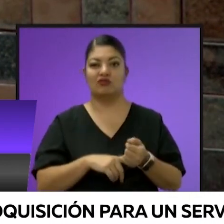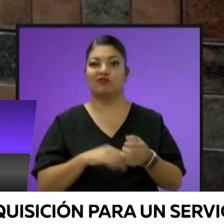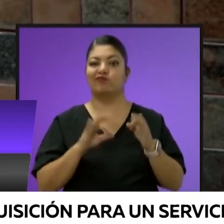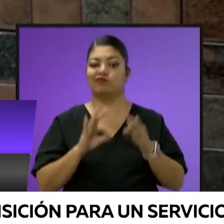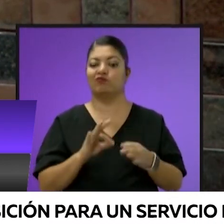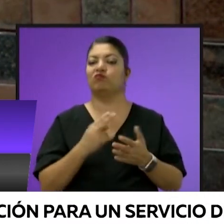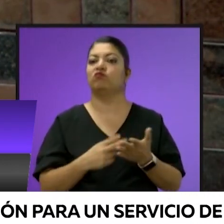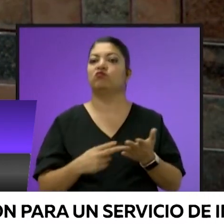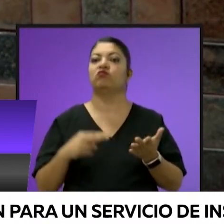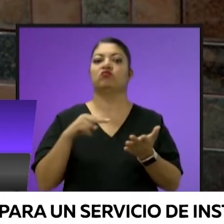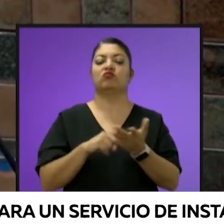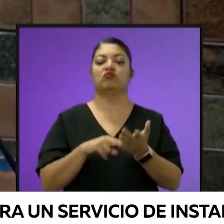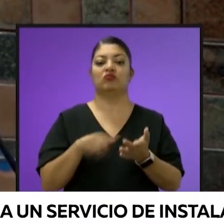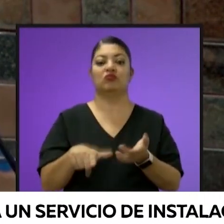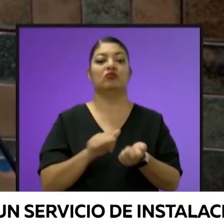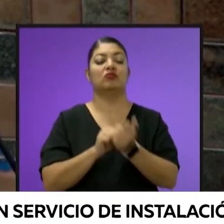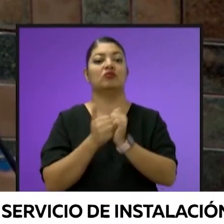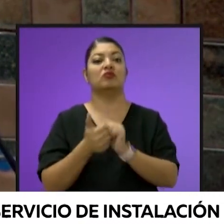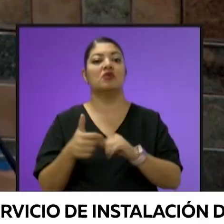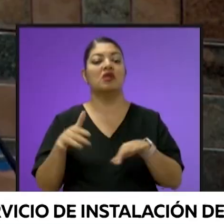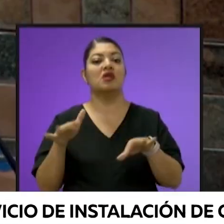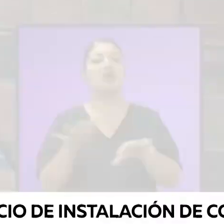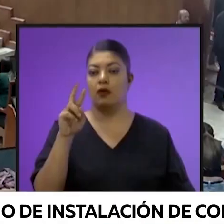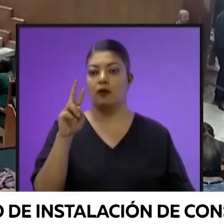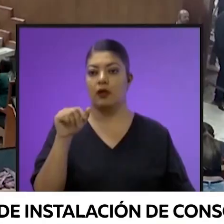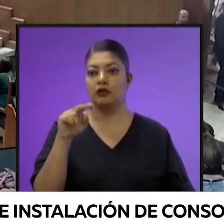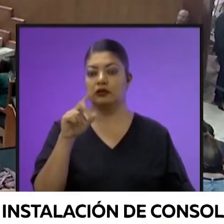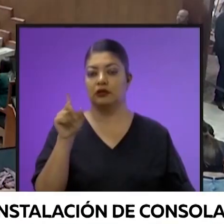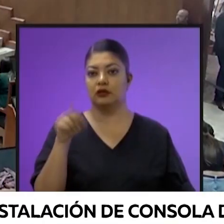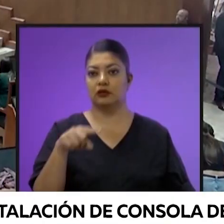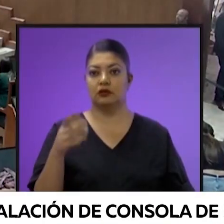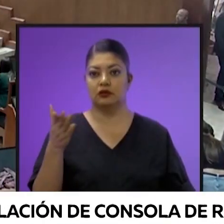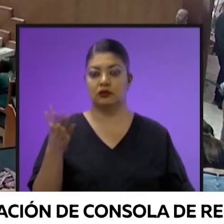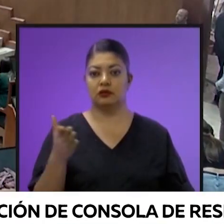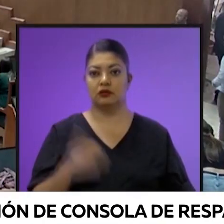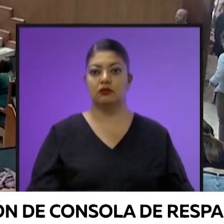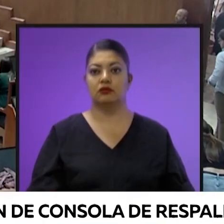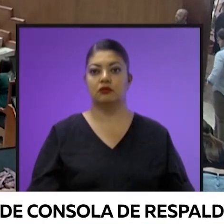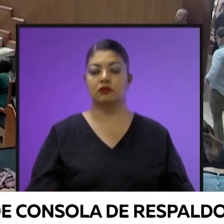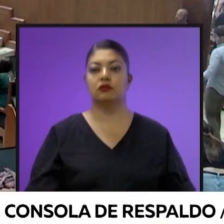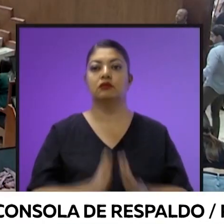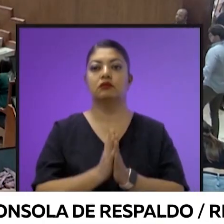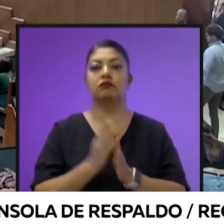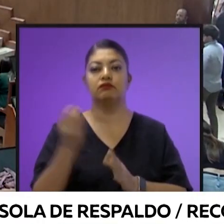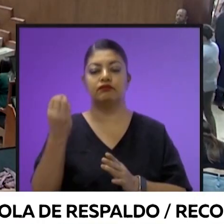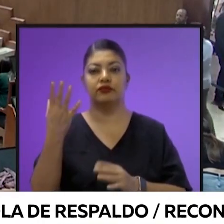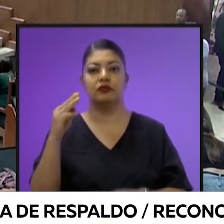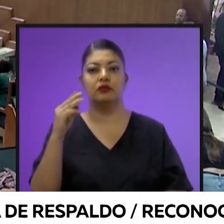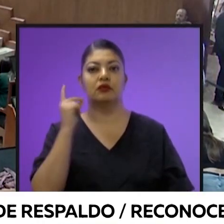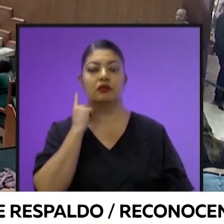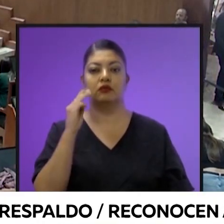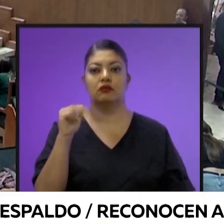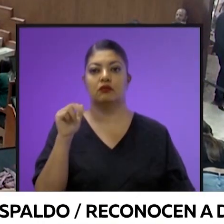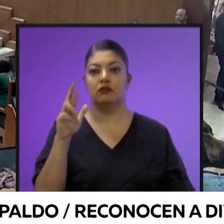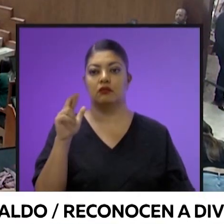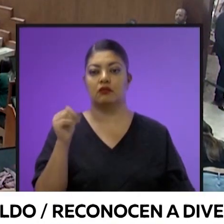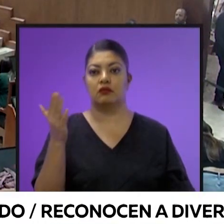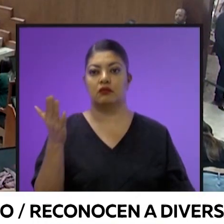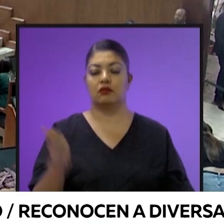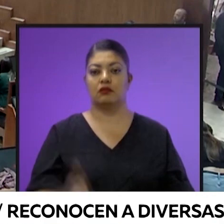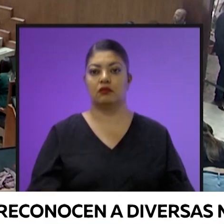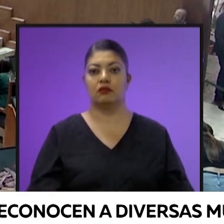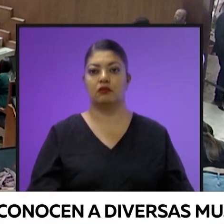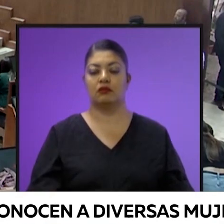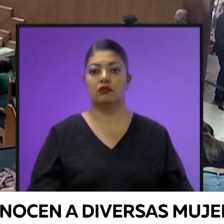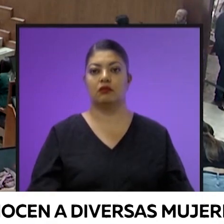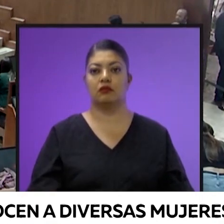están cambiando los barrios. Los legisladores del Congreso de Jalisco otorgaron el reconocimiento a Ermila Galindo por su